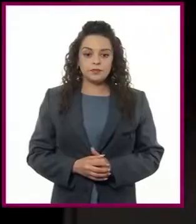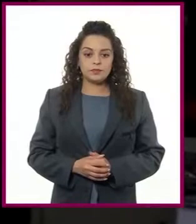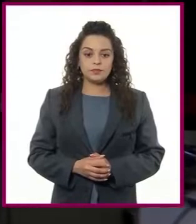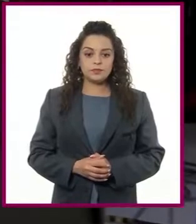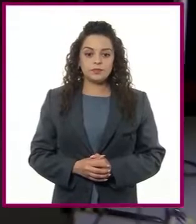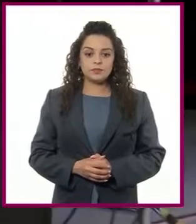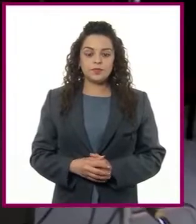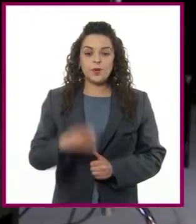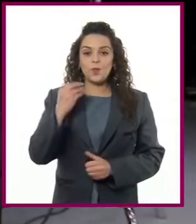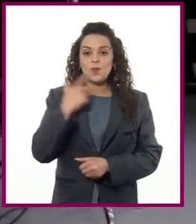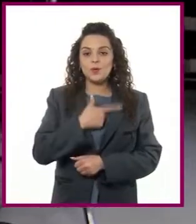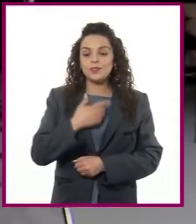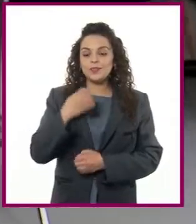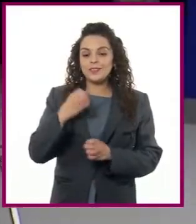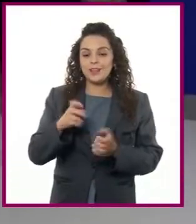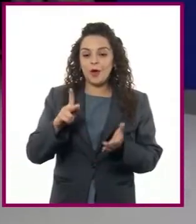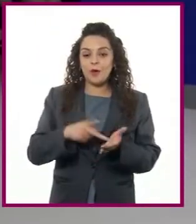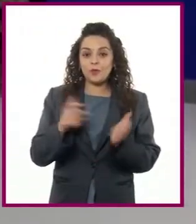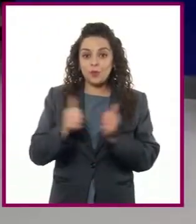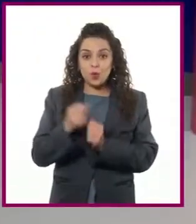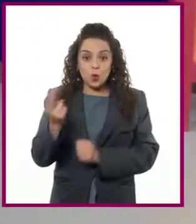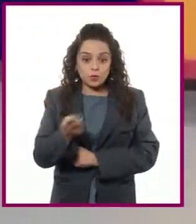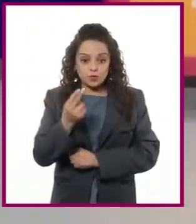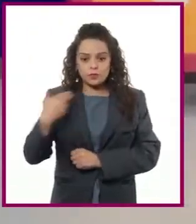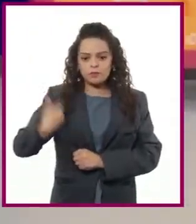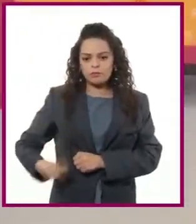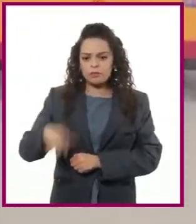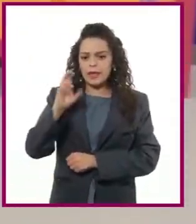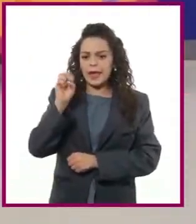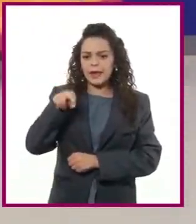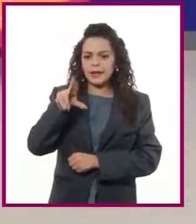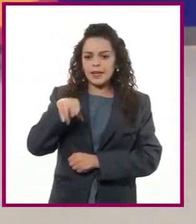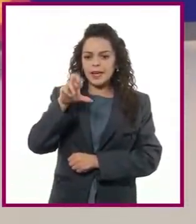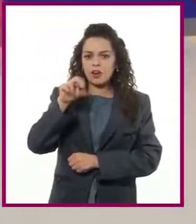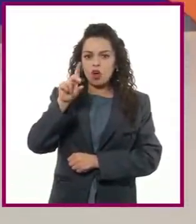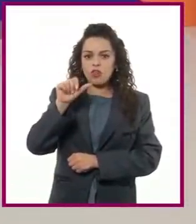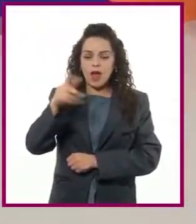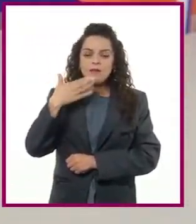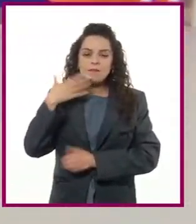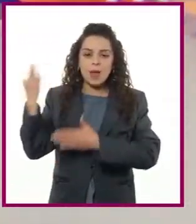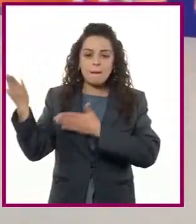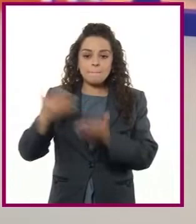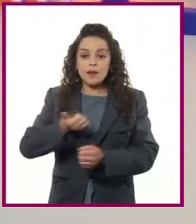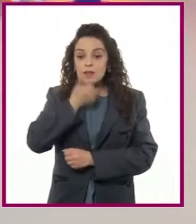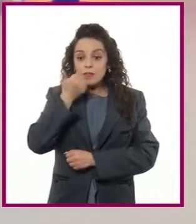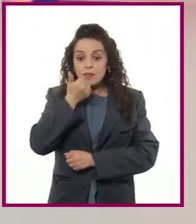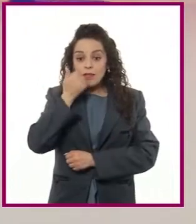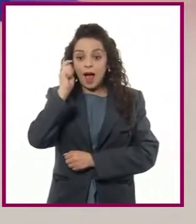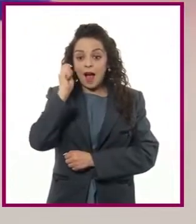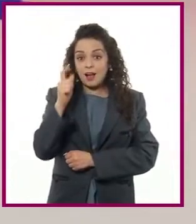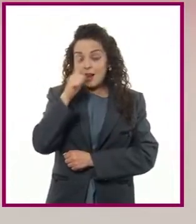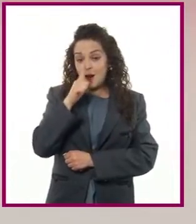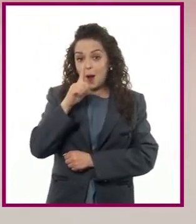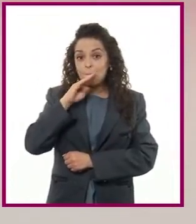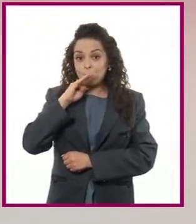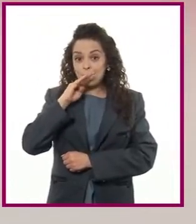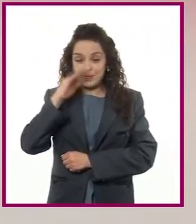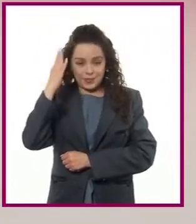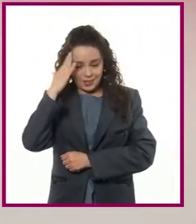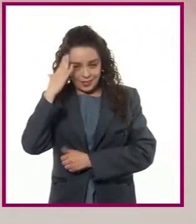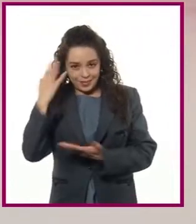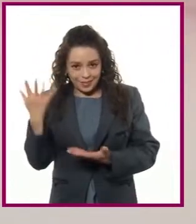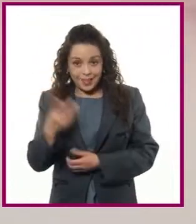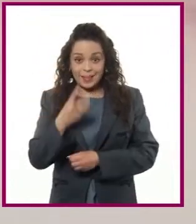Qué gusto estar nuevamente con ustedes. Soy Enrique Rodal y les doy la bienvenida a las alumnas y alumnos de lengua materna de segundo grado de secundaria.